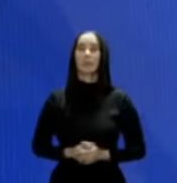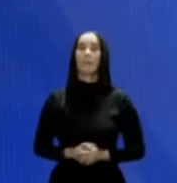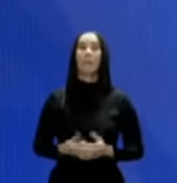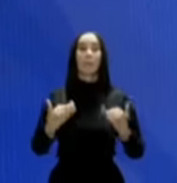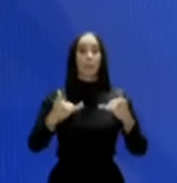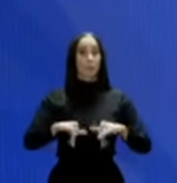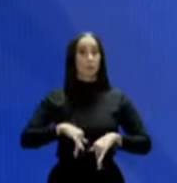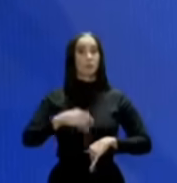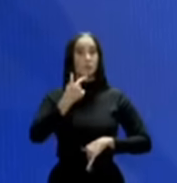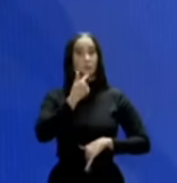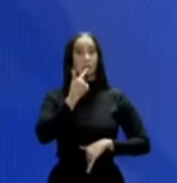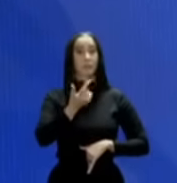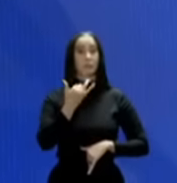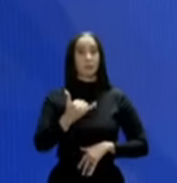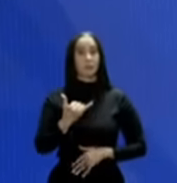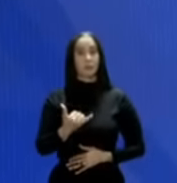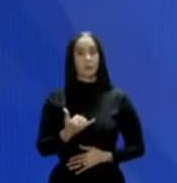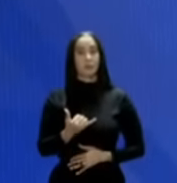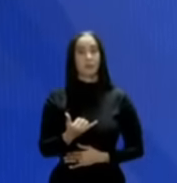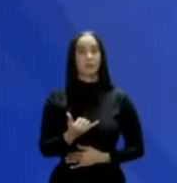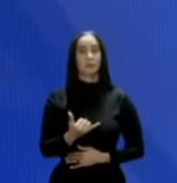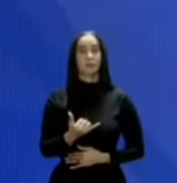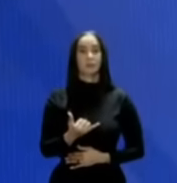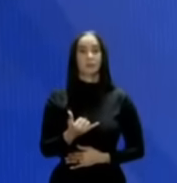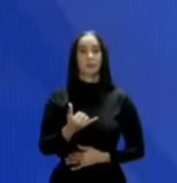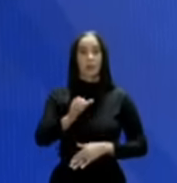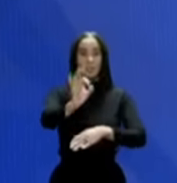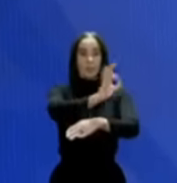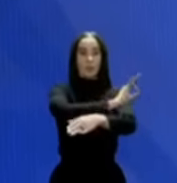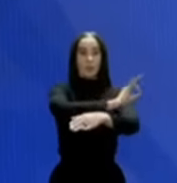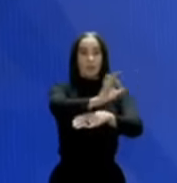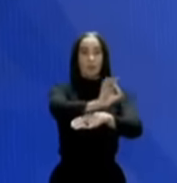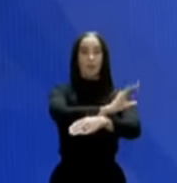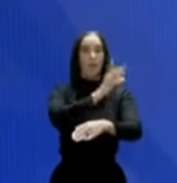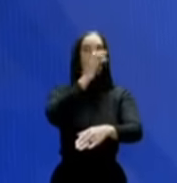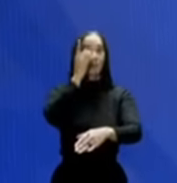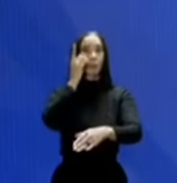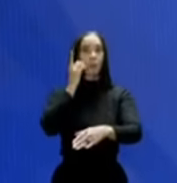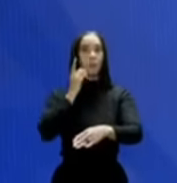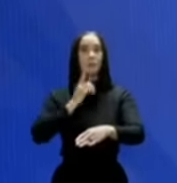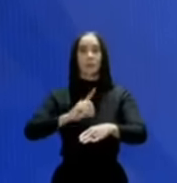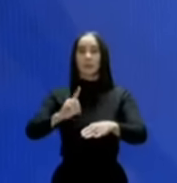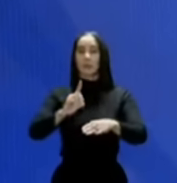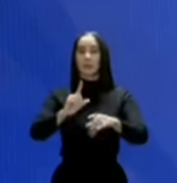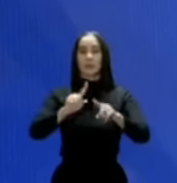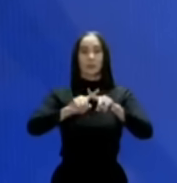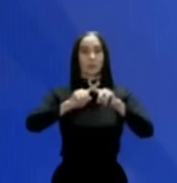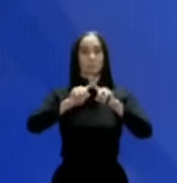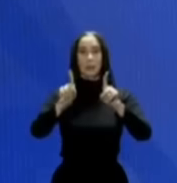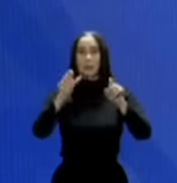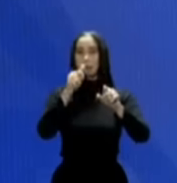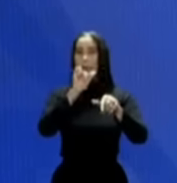yo sí les voy a decir desde ahora, la frontera dominicana nunca va a ser la misma.